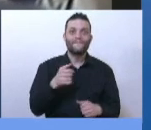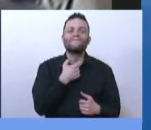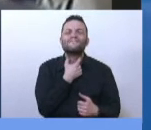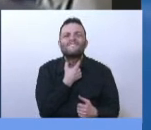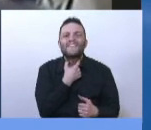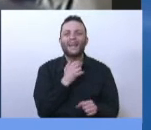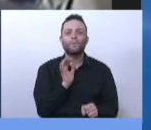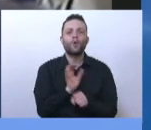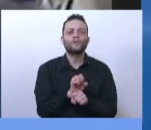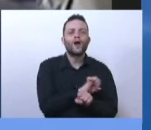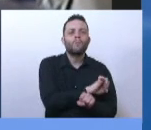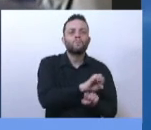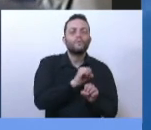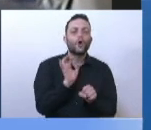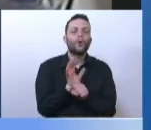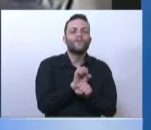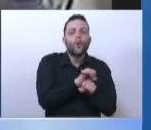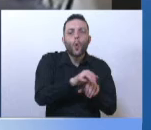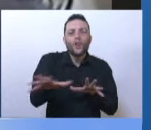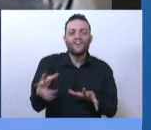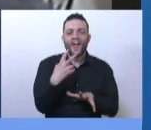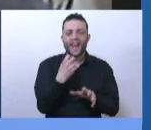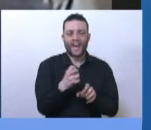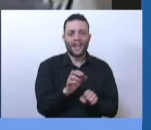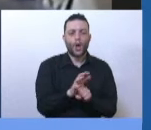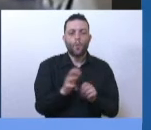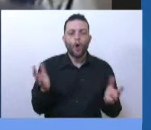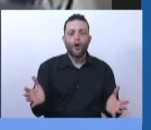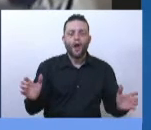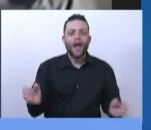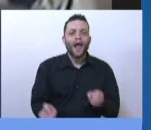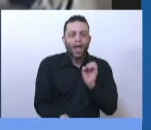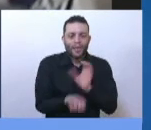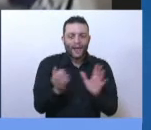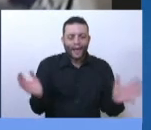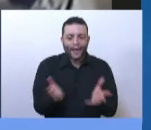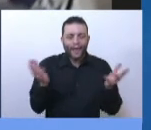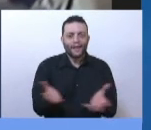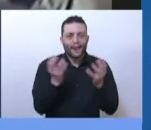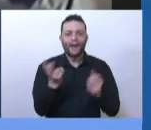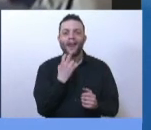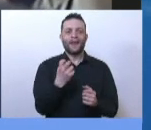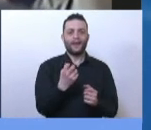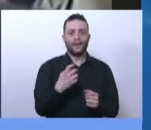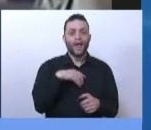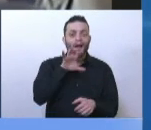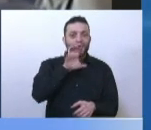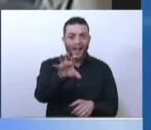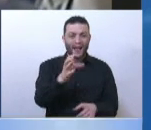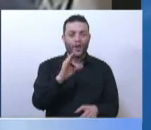energía. Mi provincia continúa en un rumbo trazado ya hace un tiempo esta parte, con